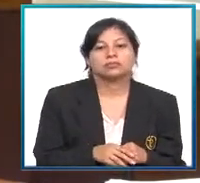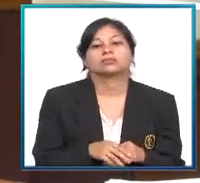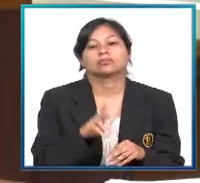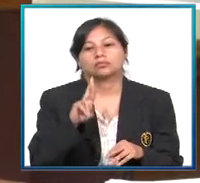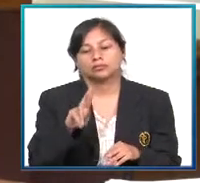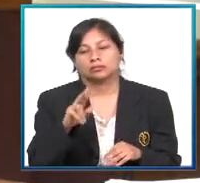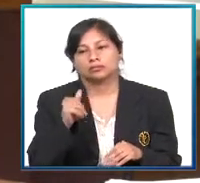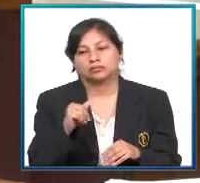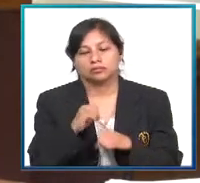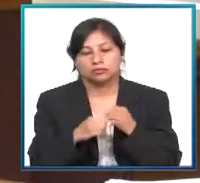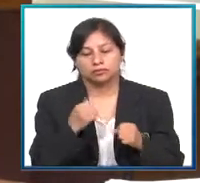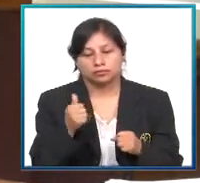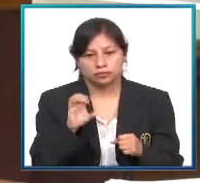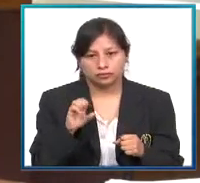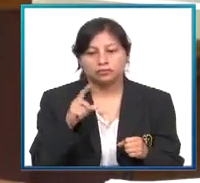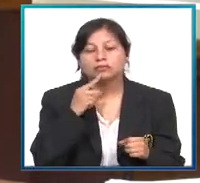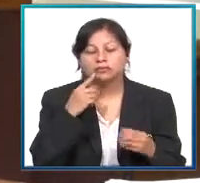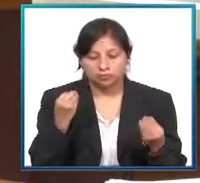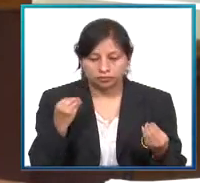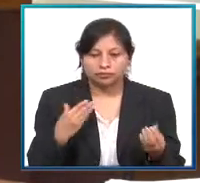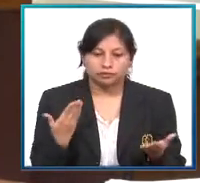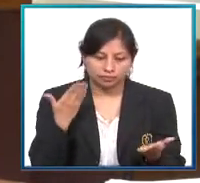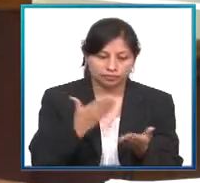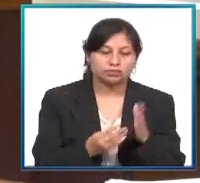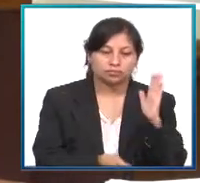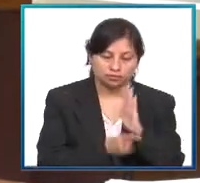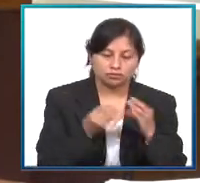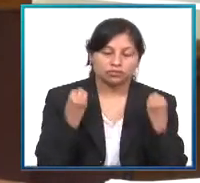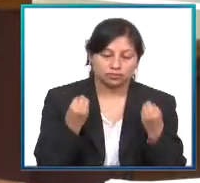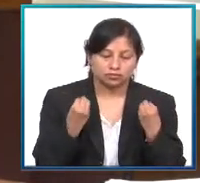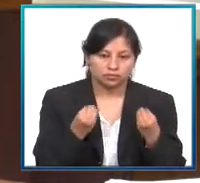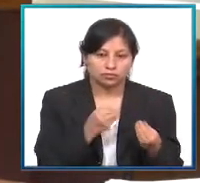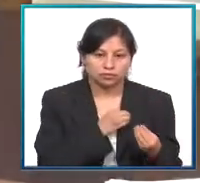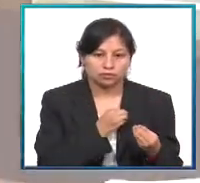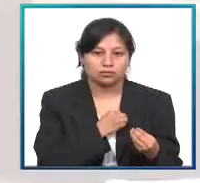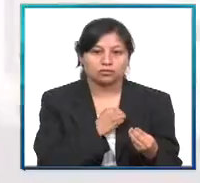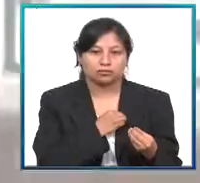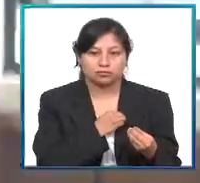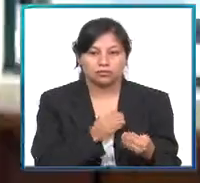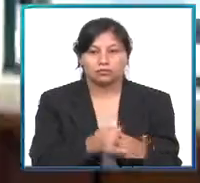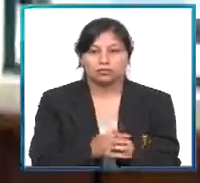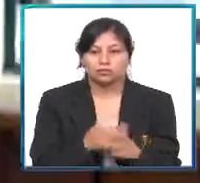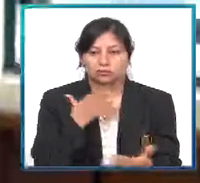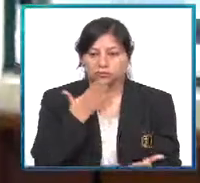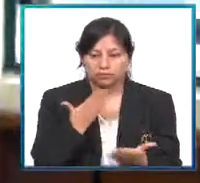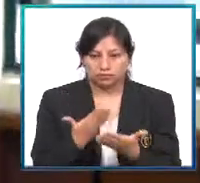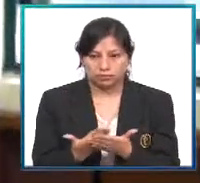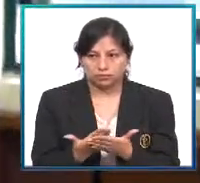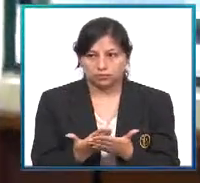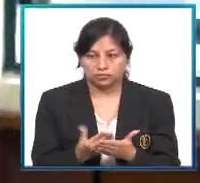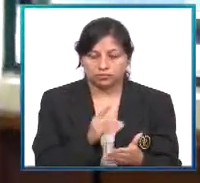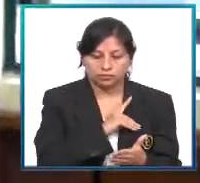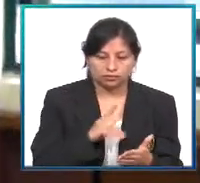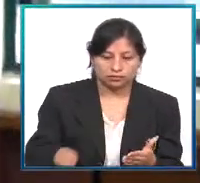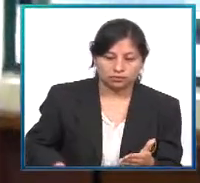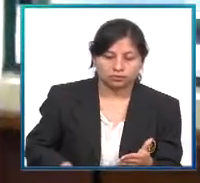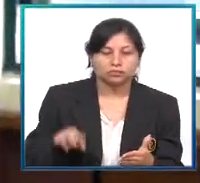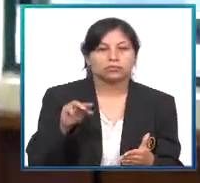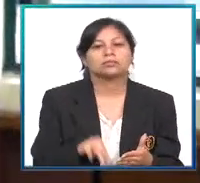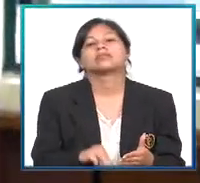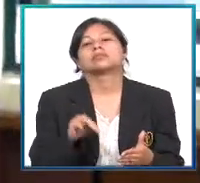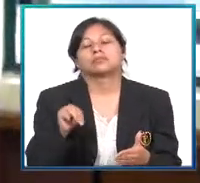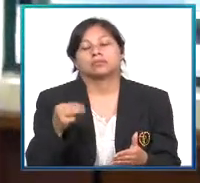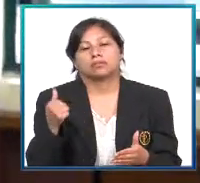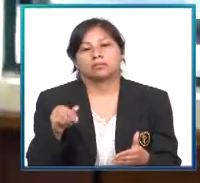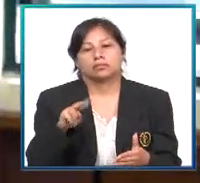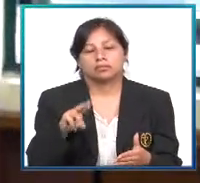Chilascó, esperamos que esto realmente les traiga ese desarrollo que tanto han anhelado. Darle las gracias a la diputada Marlene Matías